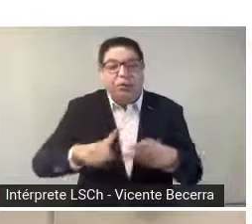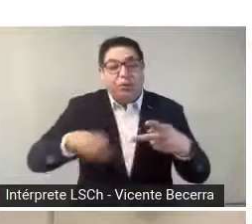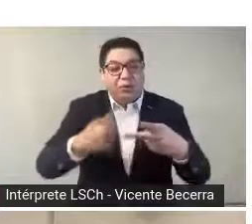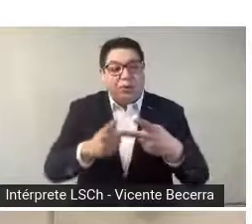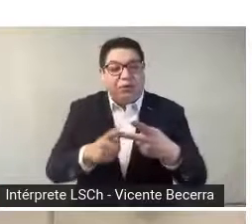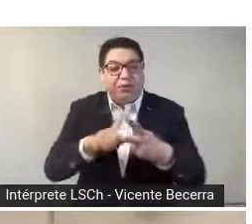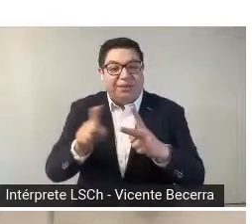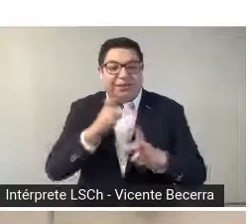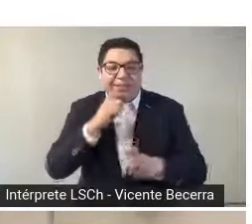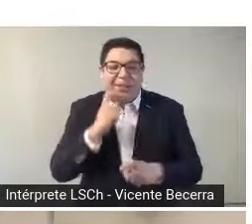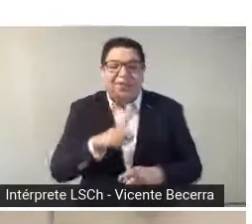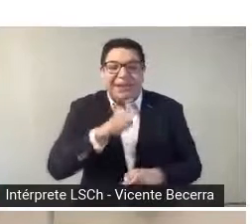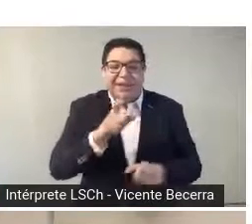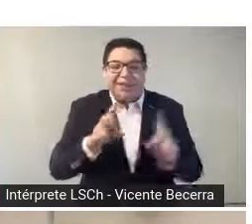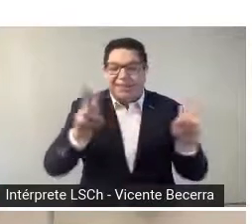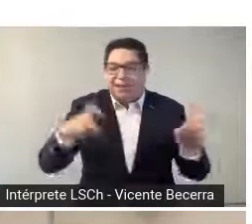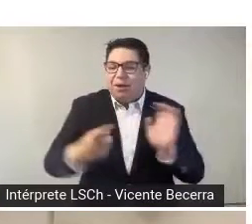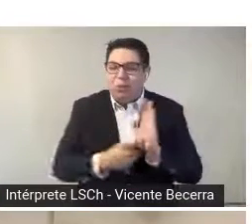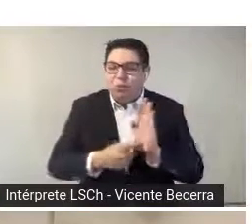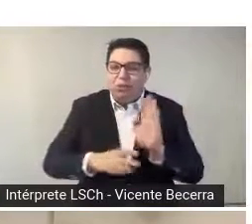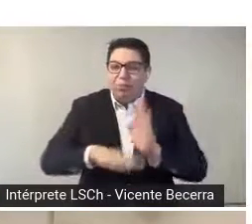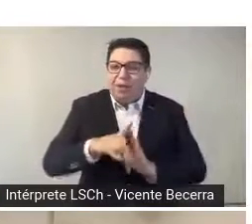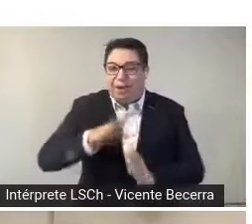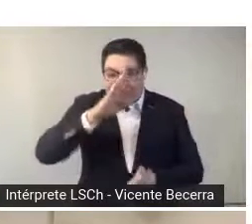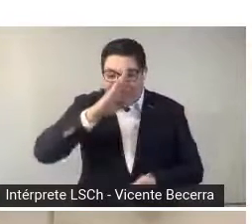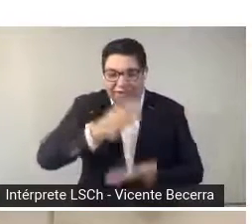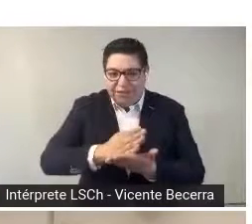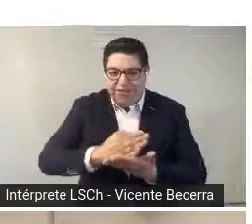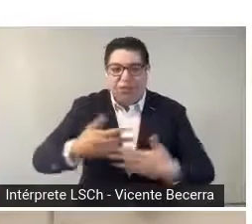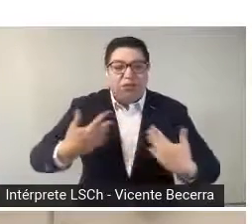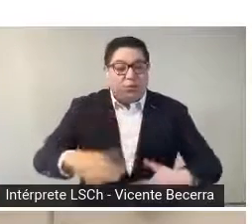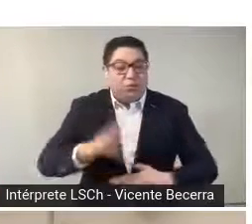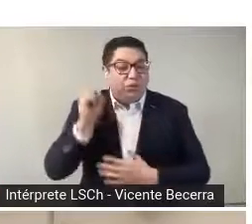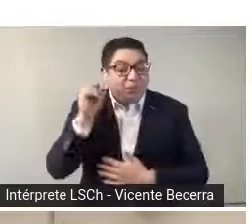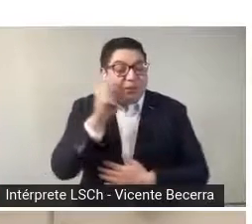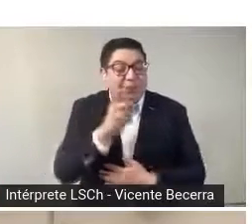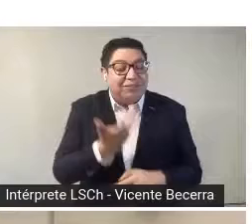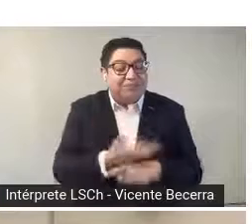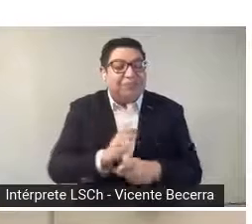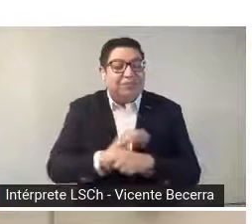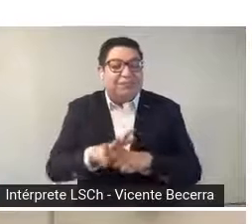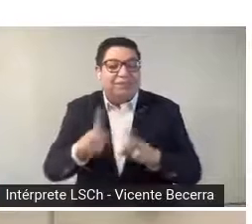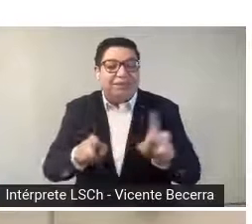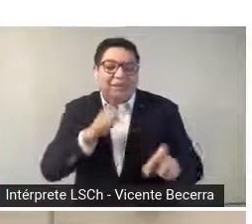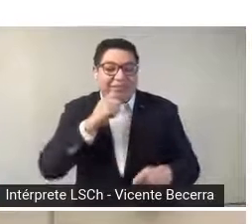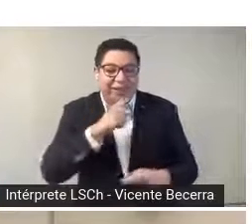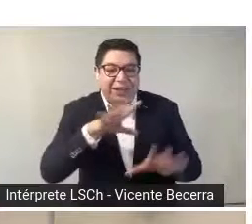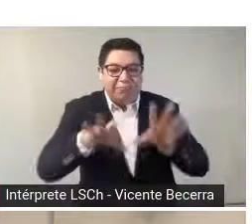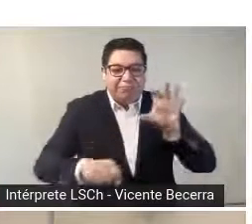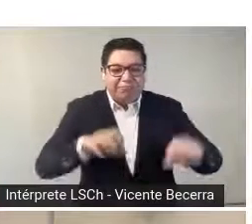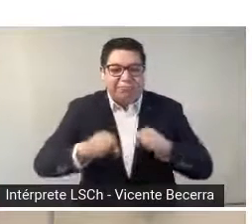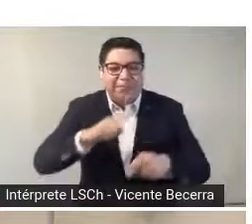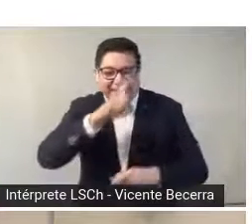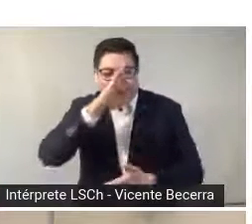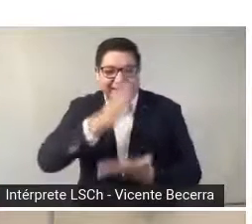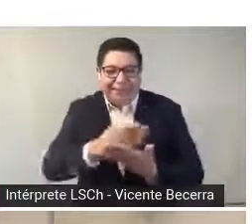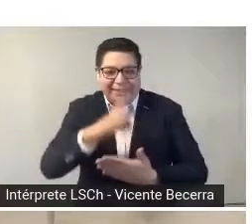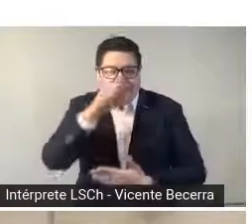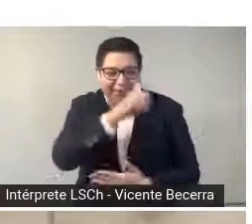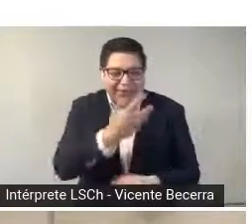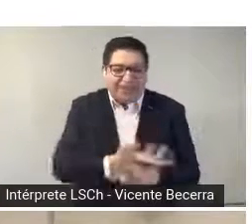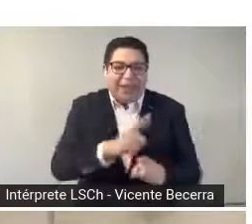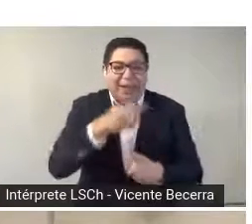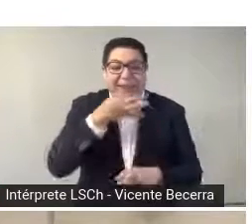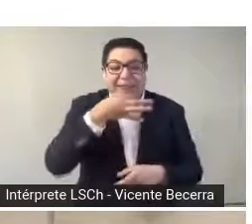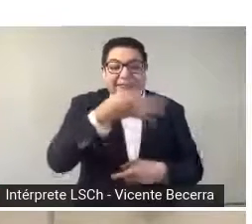es tomar decisiones tremendamente difíciles en esta pandemia. Y en ese contexto, tomar decisiones difíciles como decirle